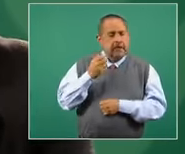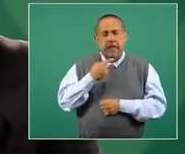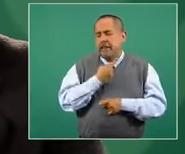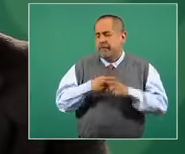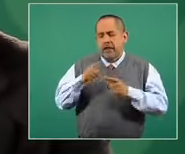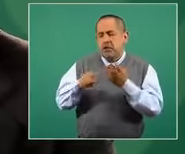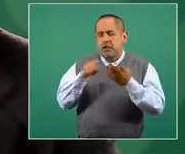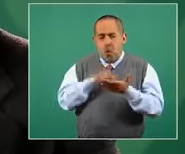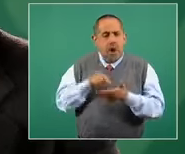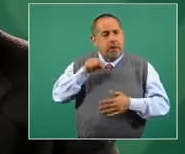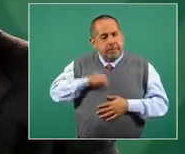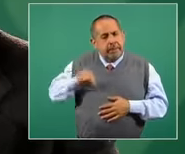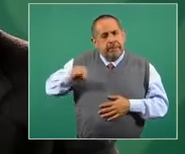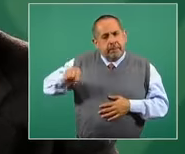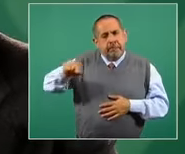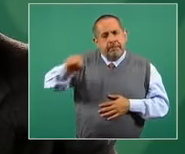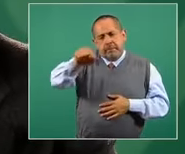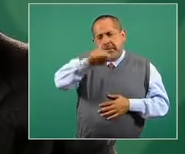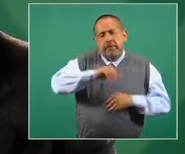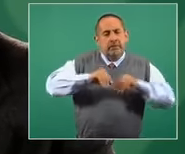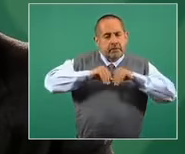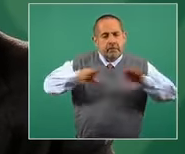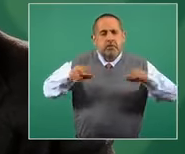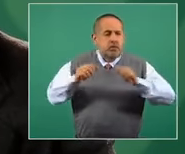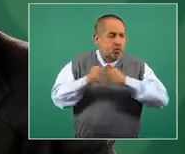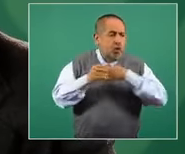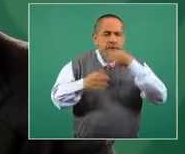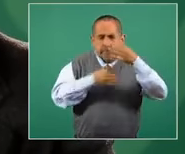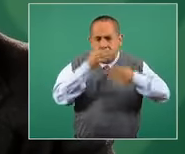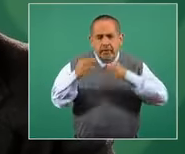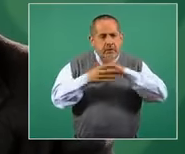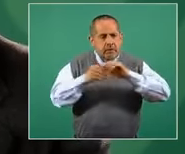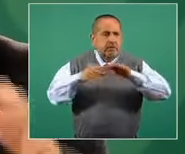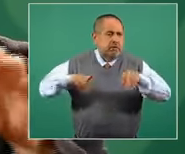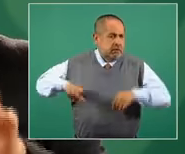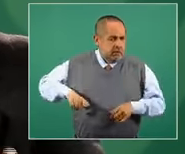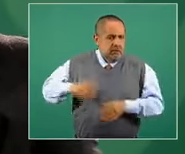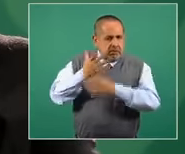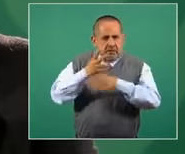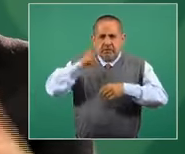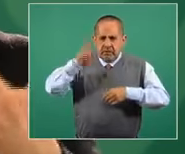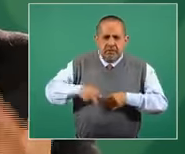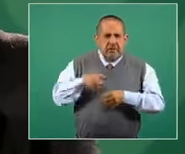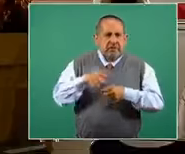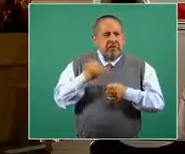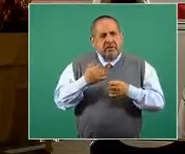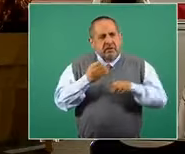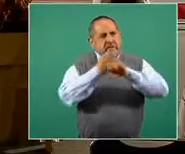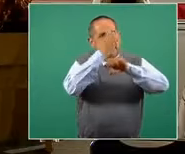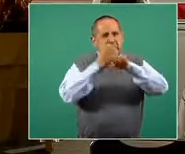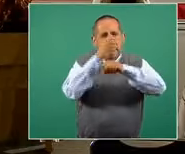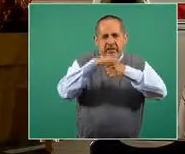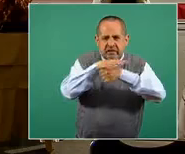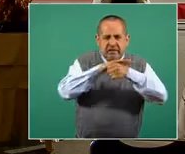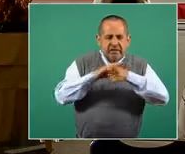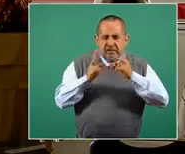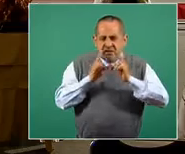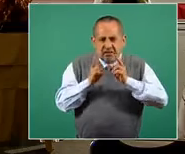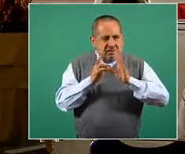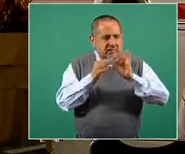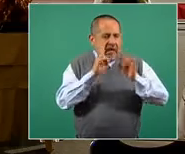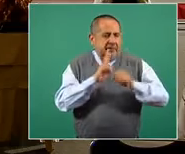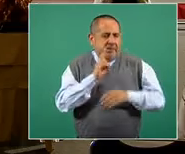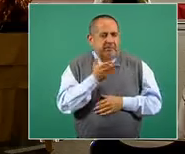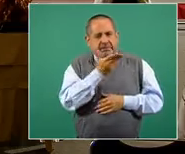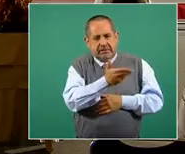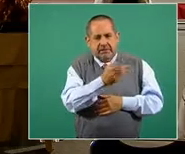de manera más amplia, a través de mensajes gubernamentales o incluso localmente, vamos a